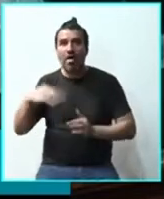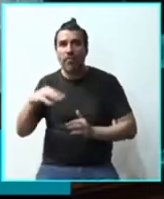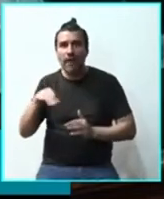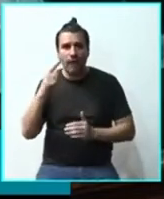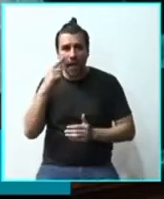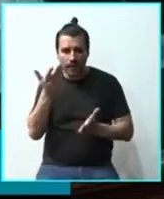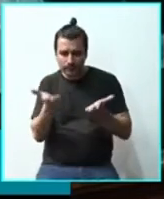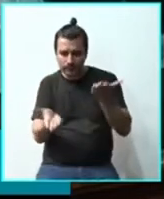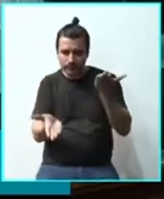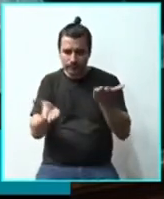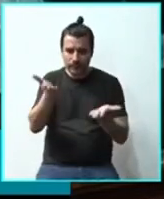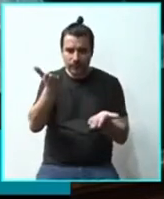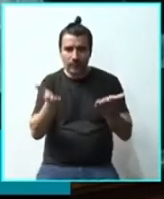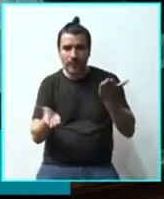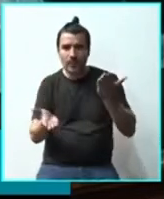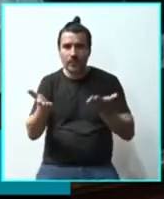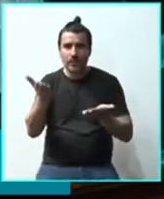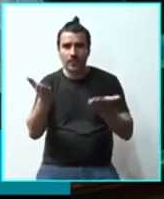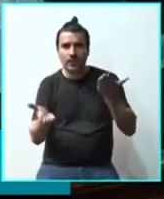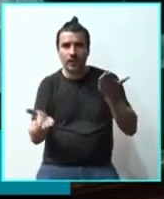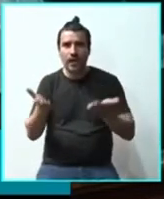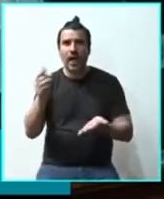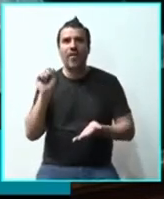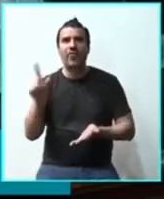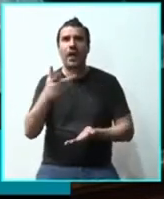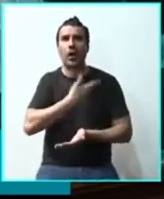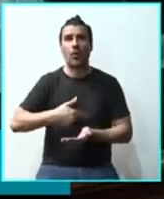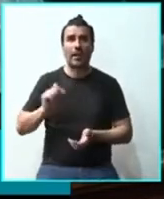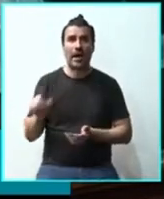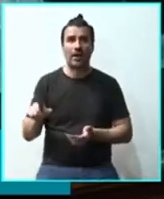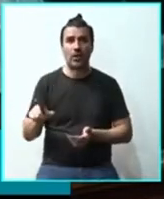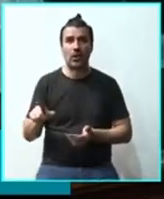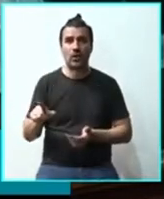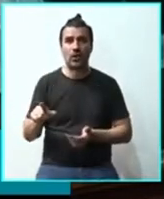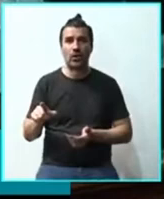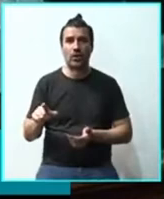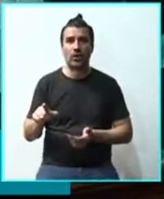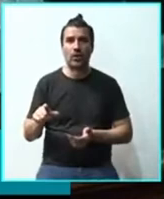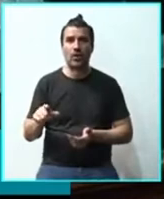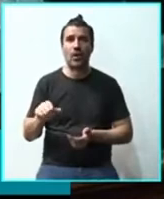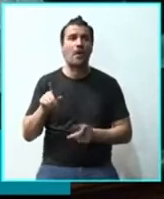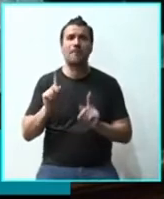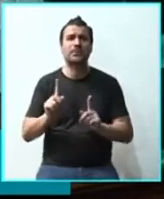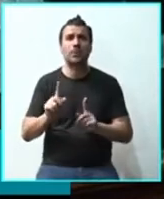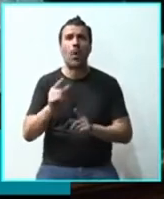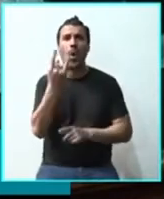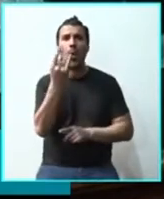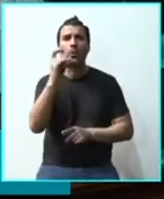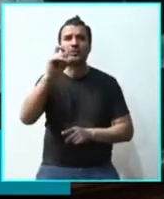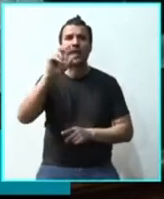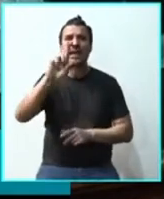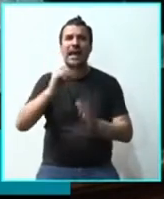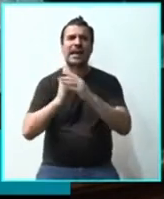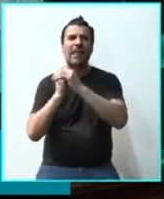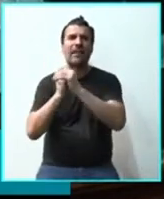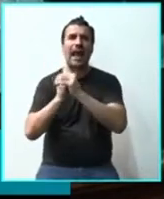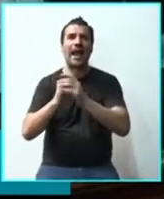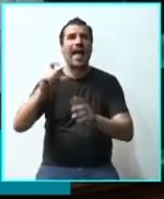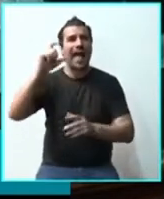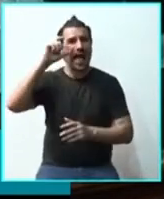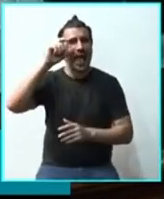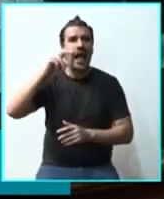Estado y las limita en consecuencia. El bloque UCR Evolución planteó en su momento, cuando iniciaron